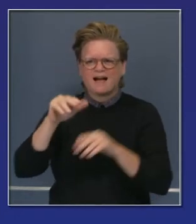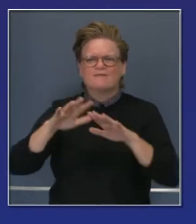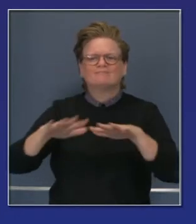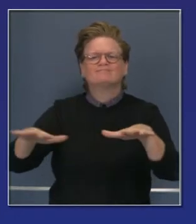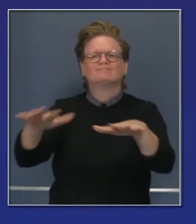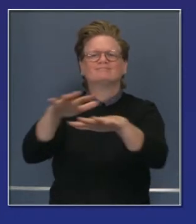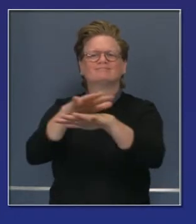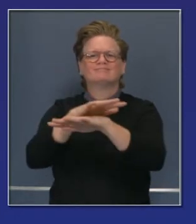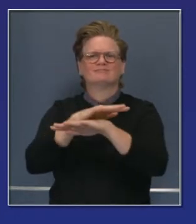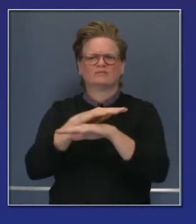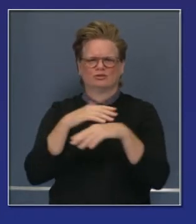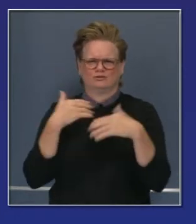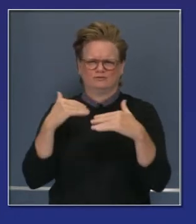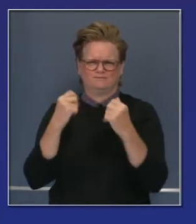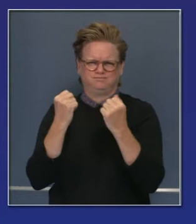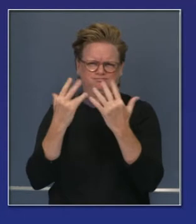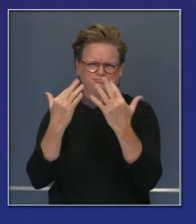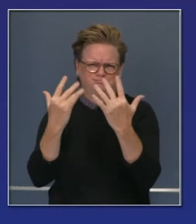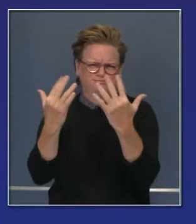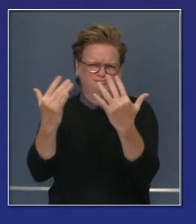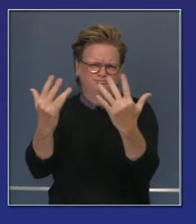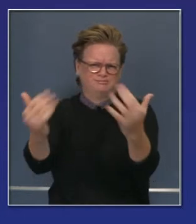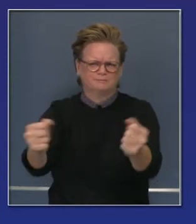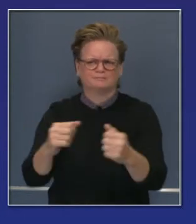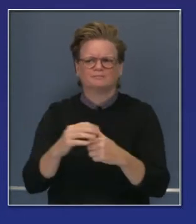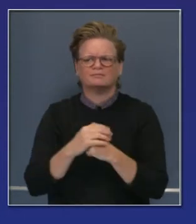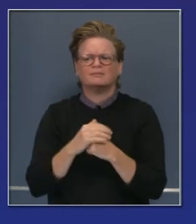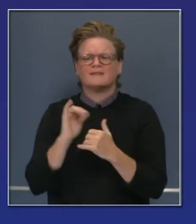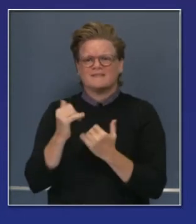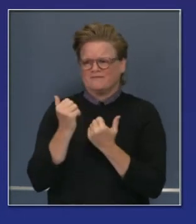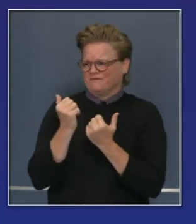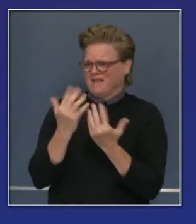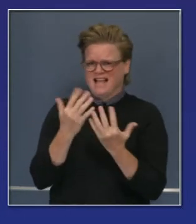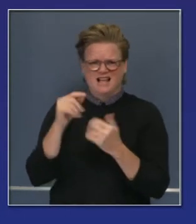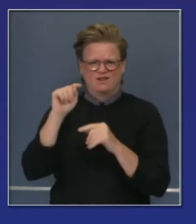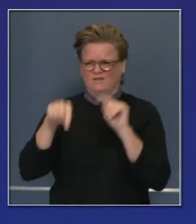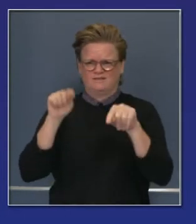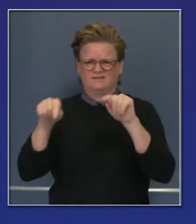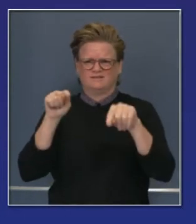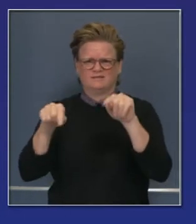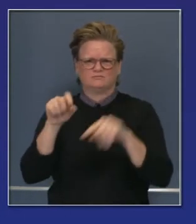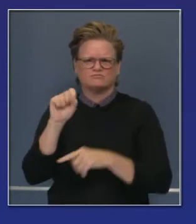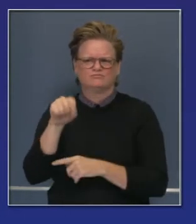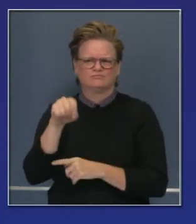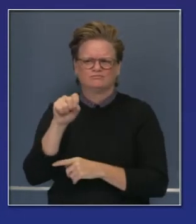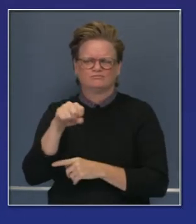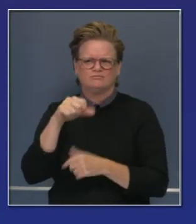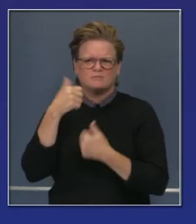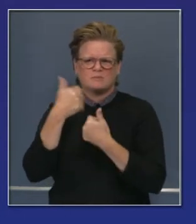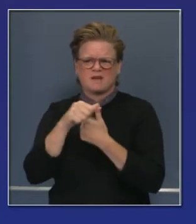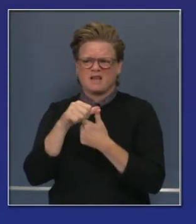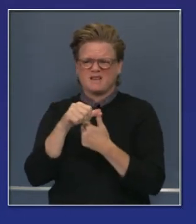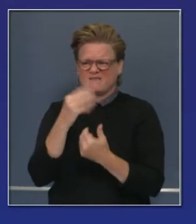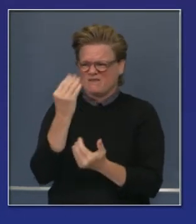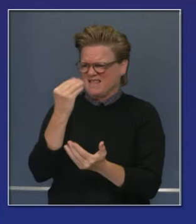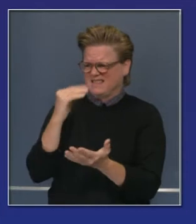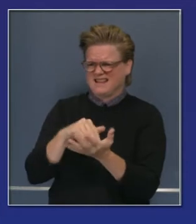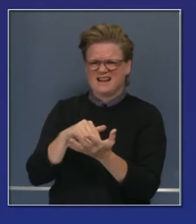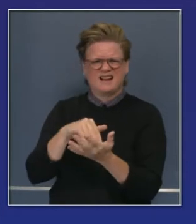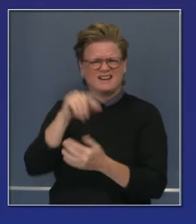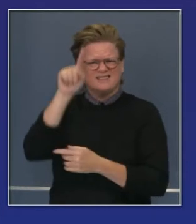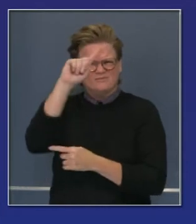de incendios que hemos experimentado. Les recordamos que esta ronda de incendios incluyó unos